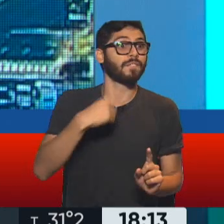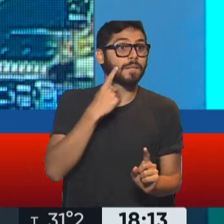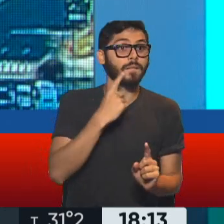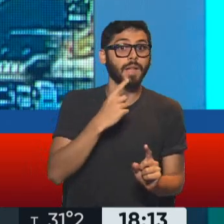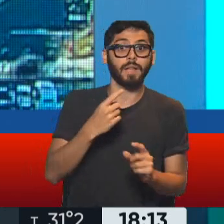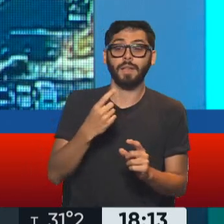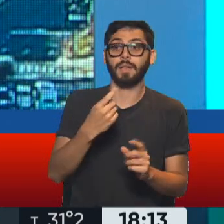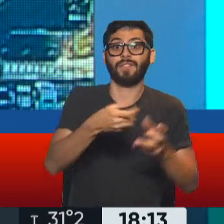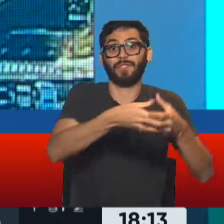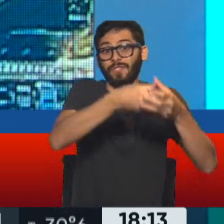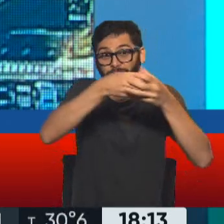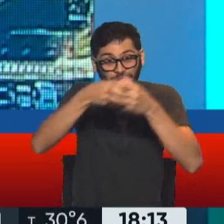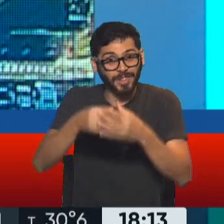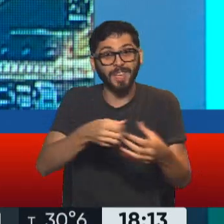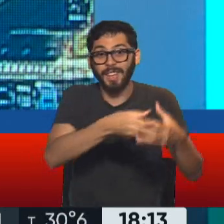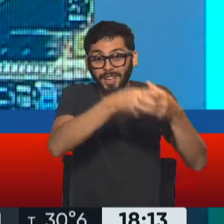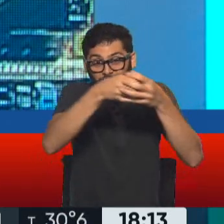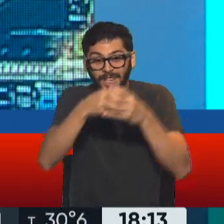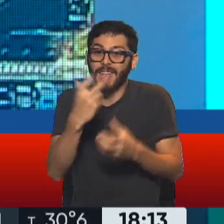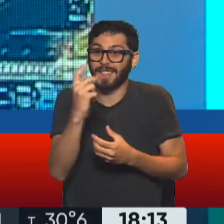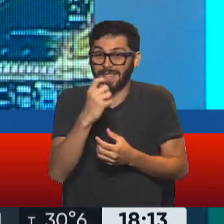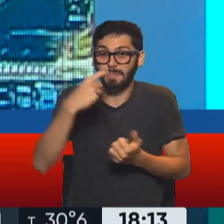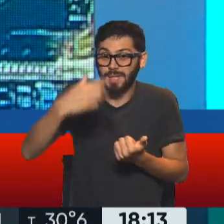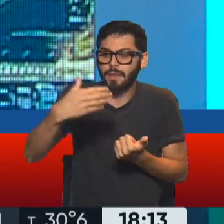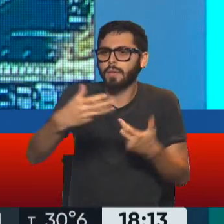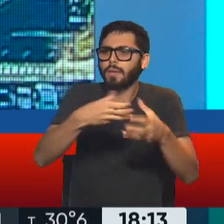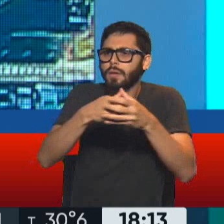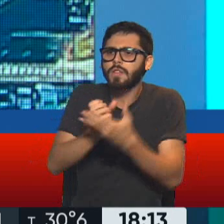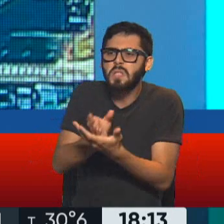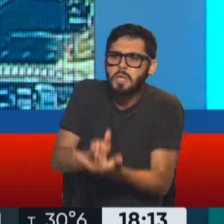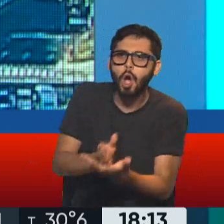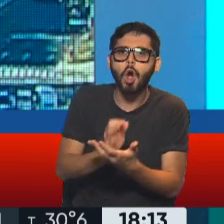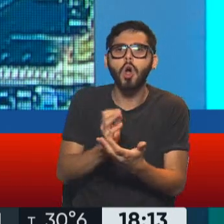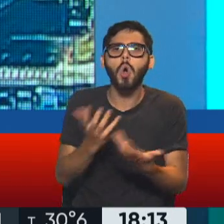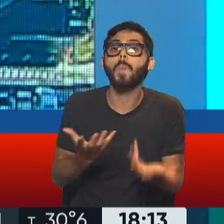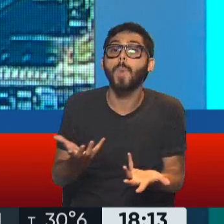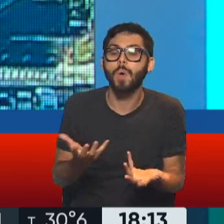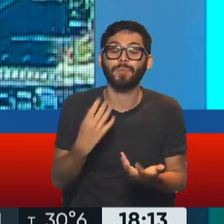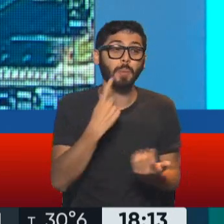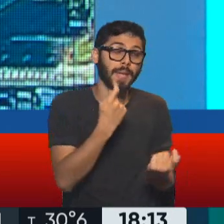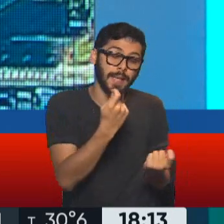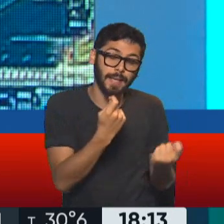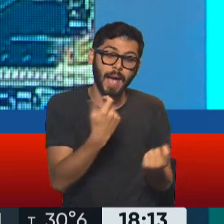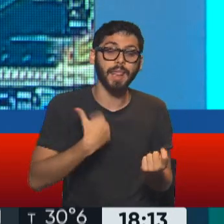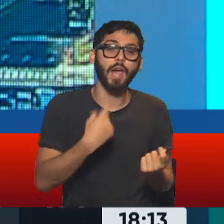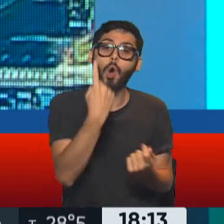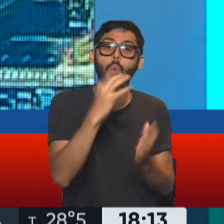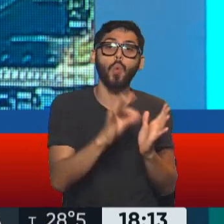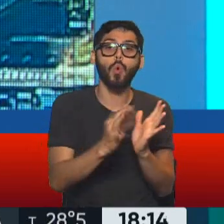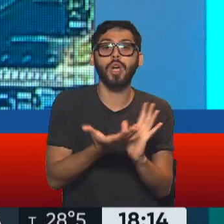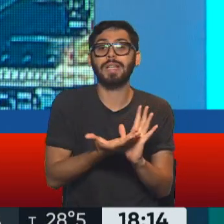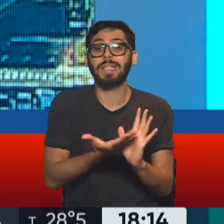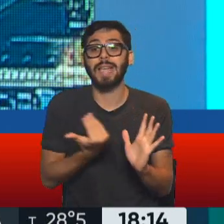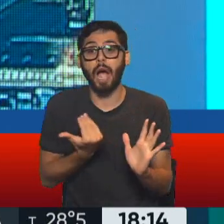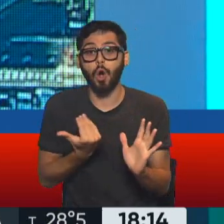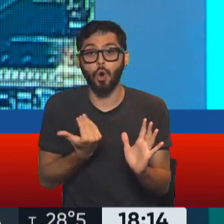en cada una de esas revisiones trimestrales? ¿Qué quiero decir? En la negociación claramente hubo algo que Argentina sacó muy a favor y hubo algo lo que